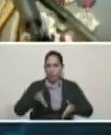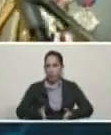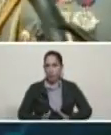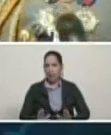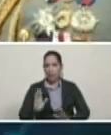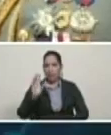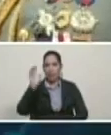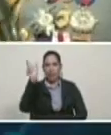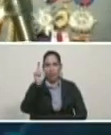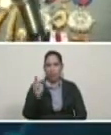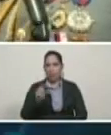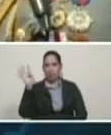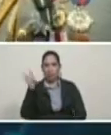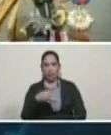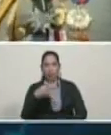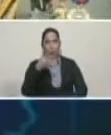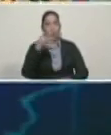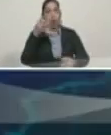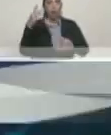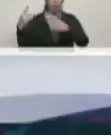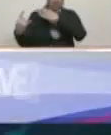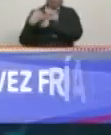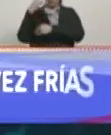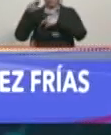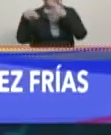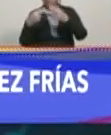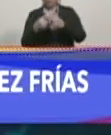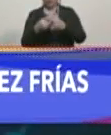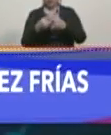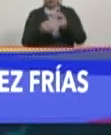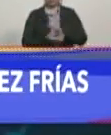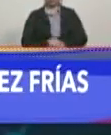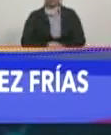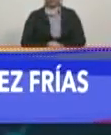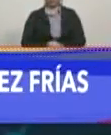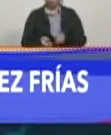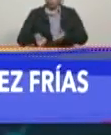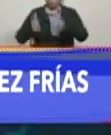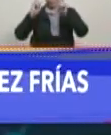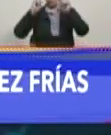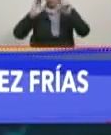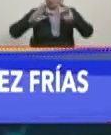Traidores nunca. Comandante jefe, permiso para retirar. Autorizado.